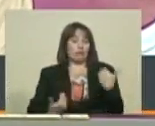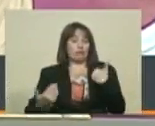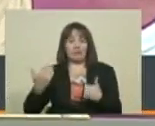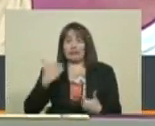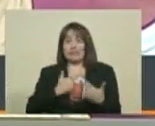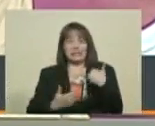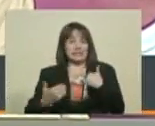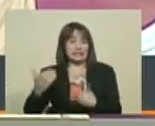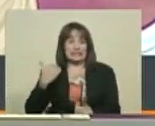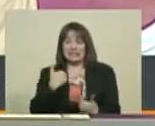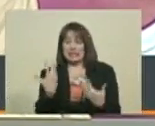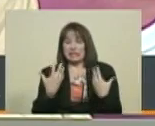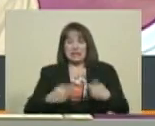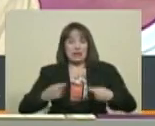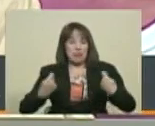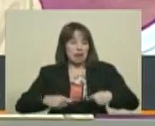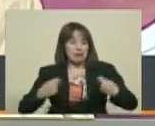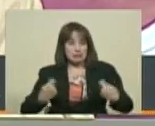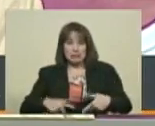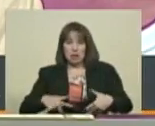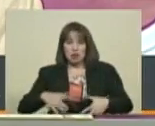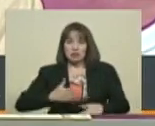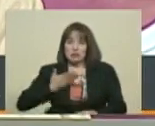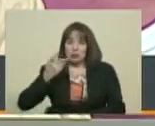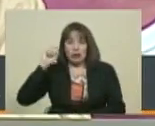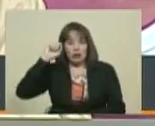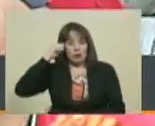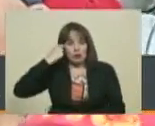duras que se pueda recordar,